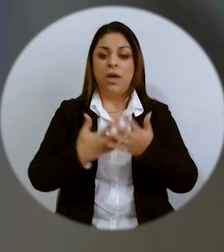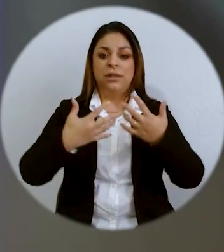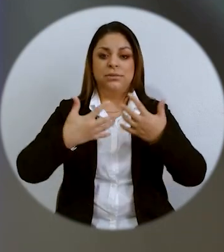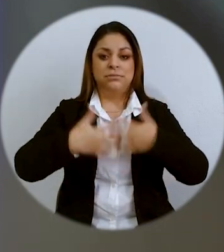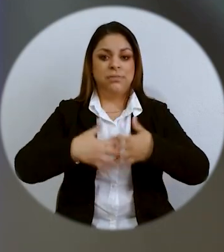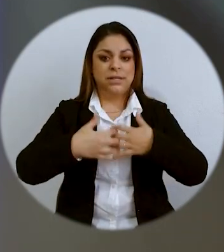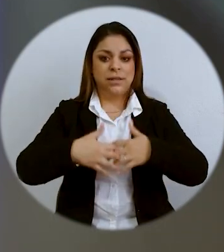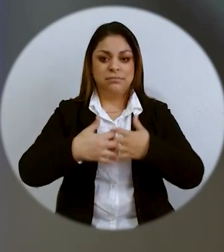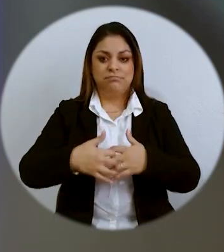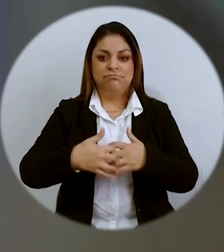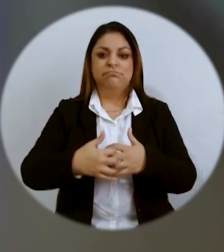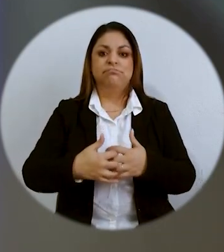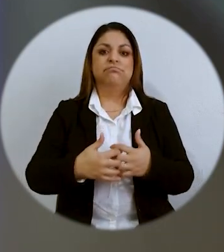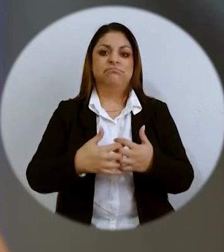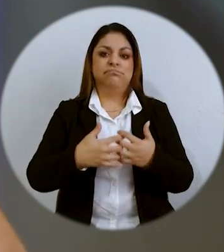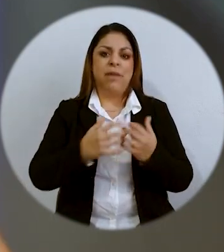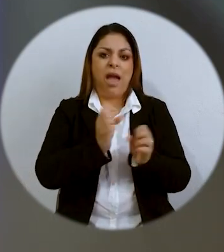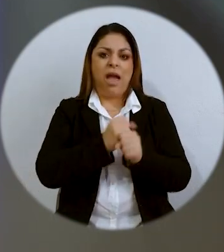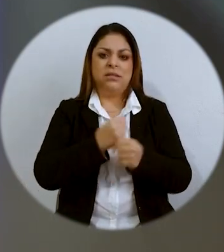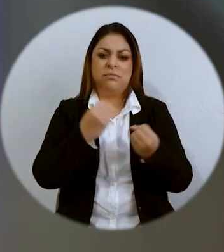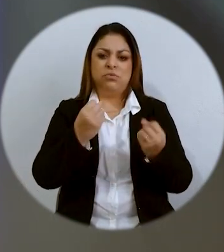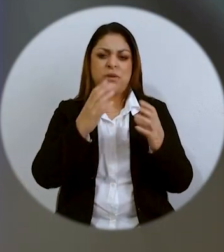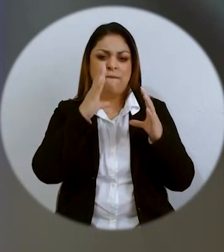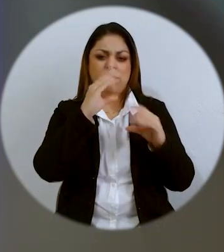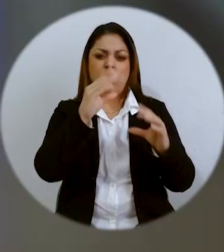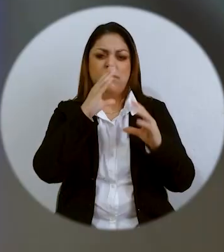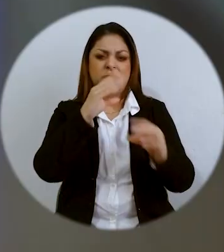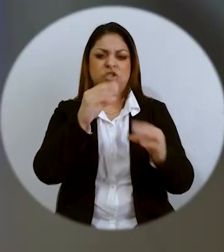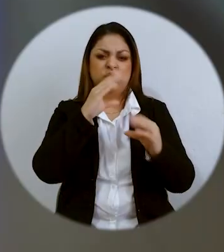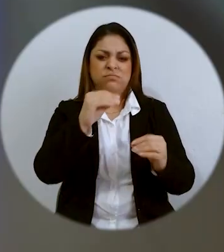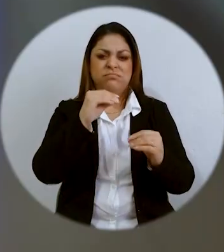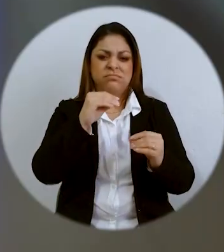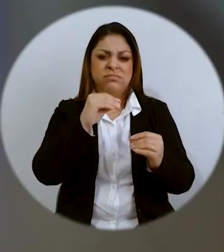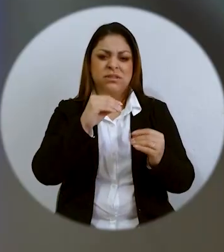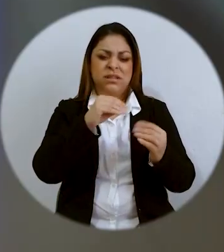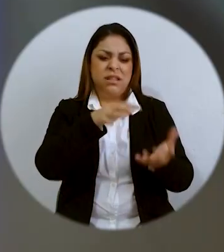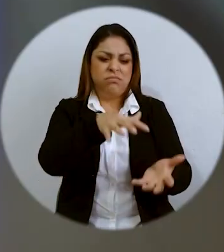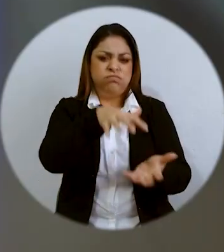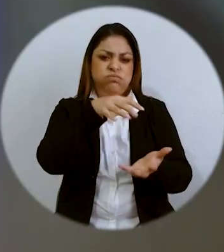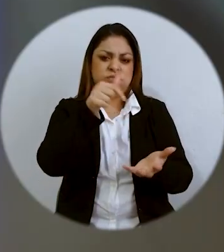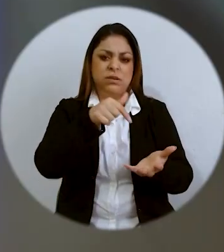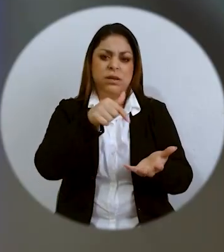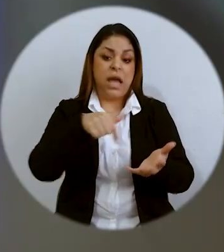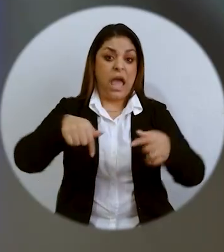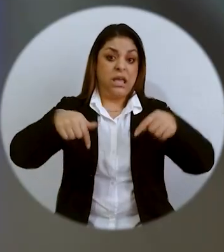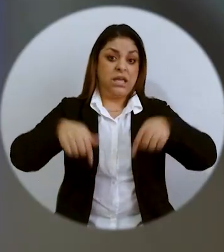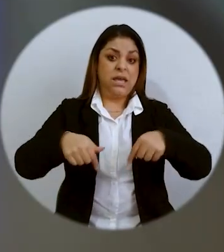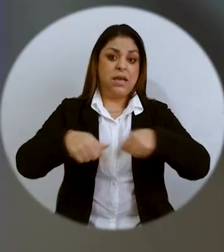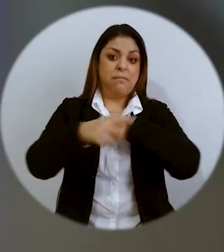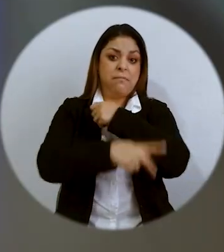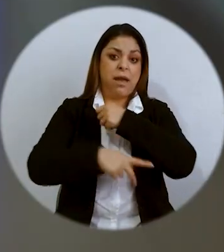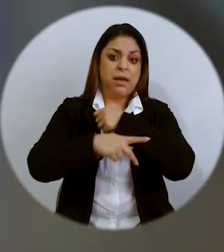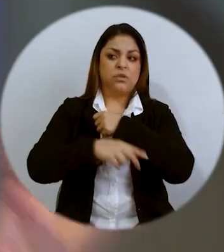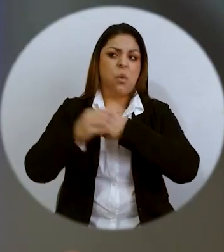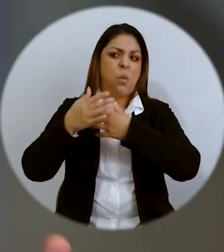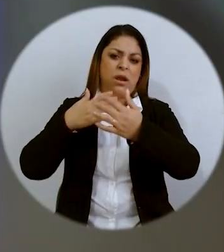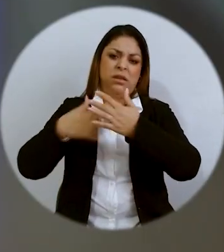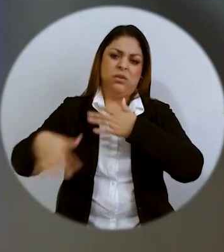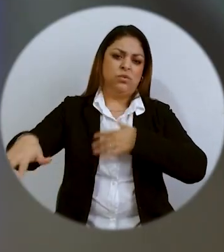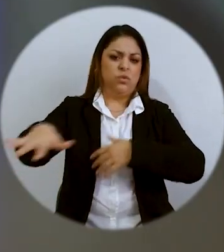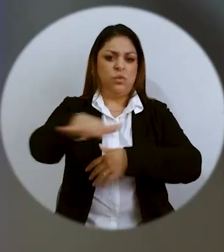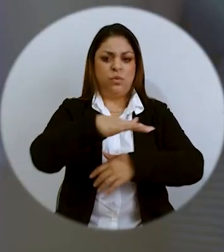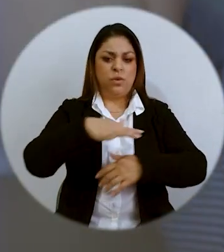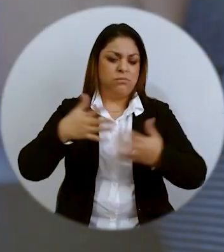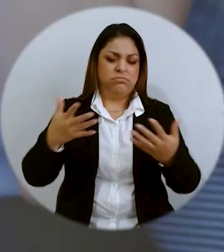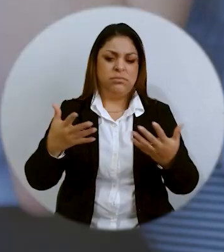actualmente todas las empresas generan muchos datos y mucha información, aquí sea en cualquier parte del país